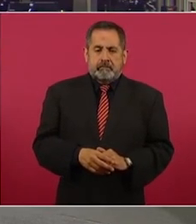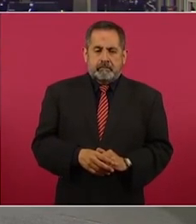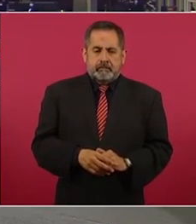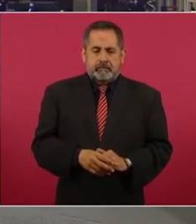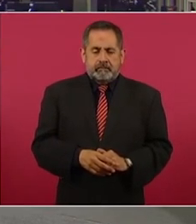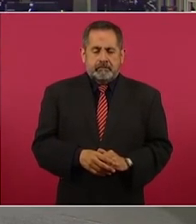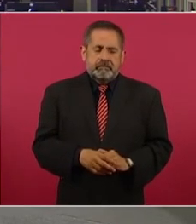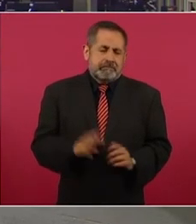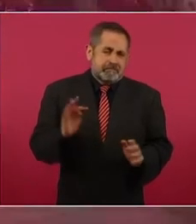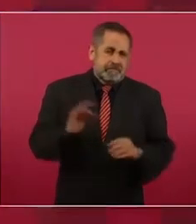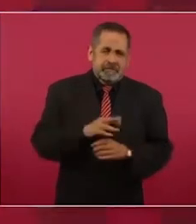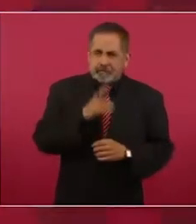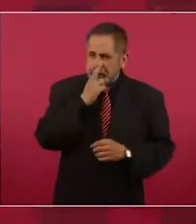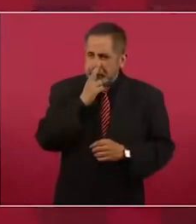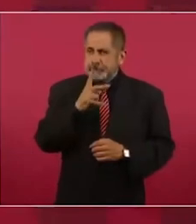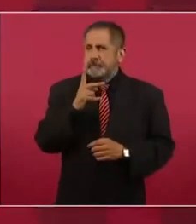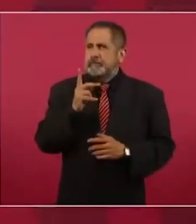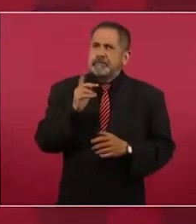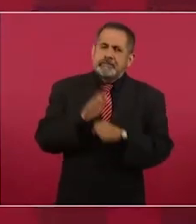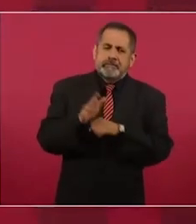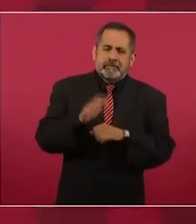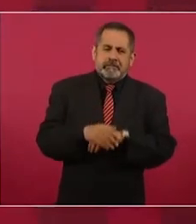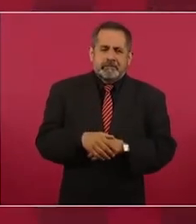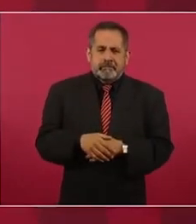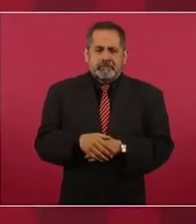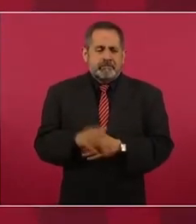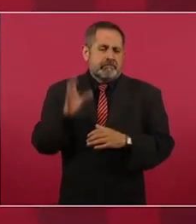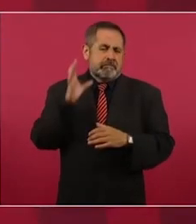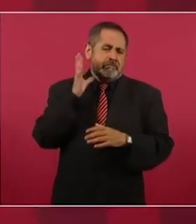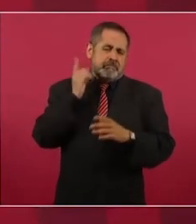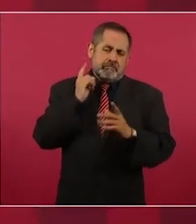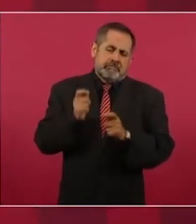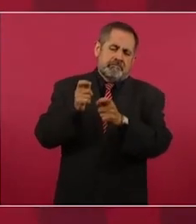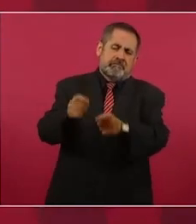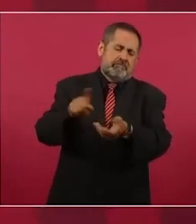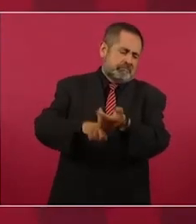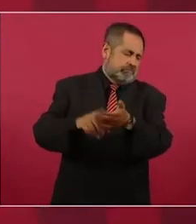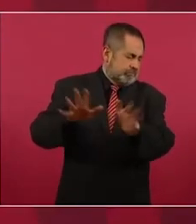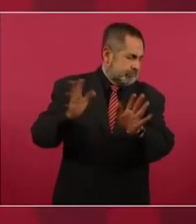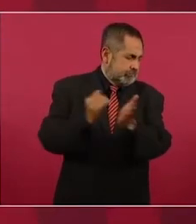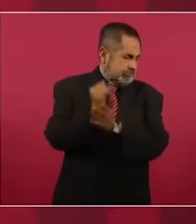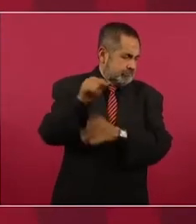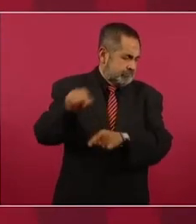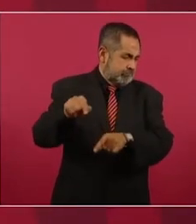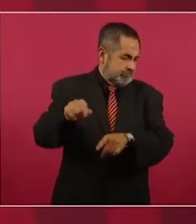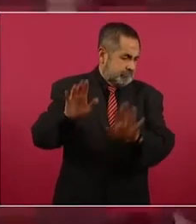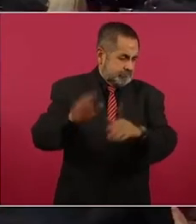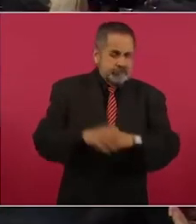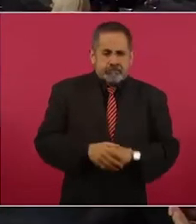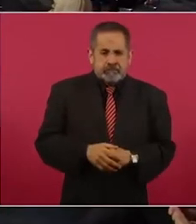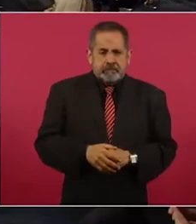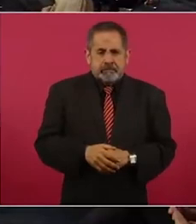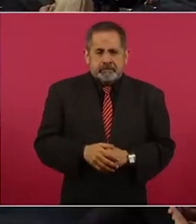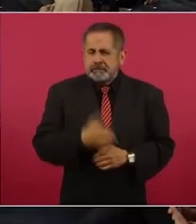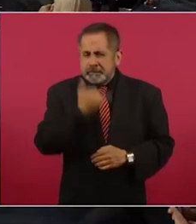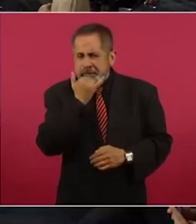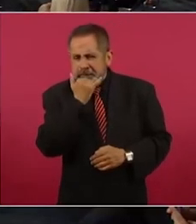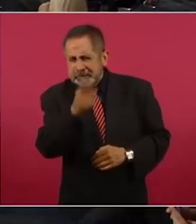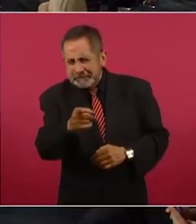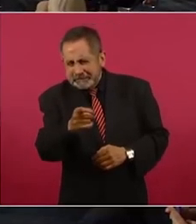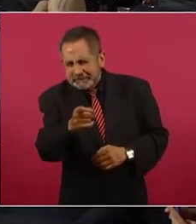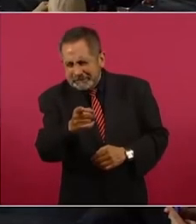Lo mejor es que sea en el Congreso. Un decreto, presidente. ¿Mande? Un decreto de